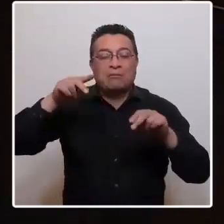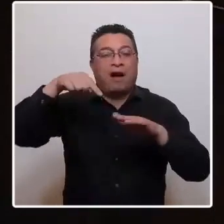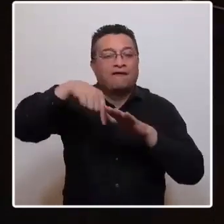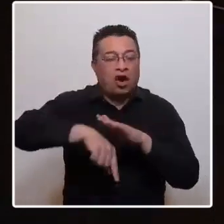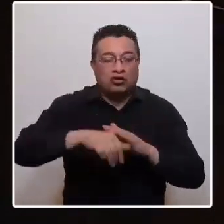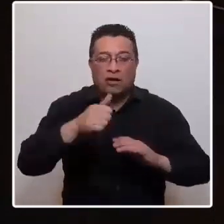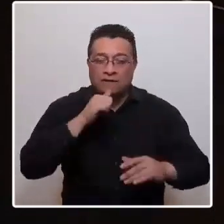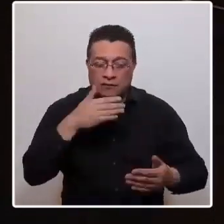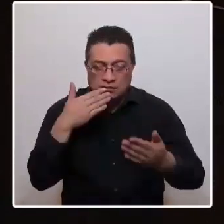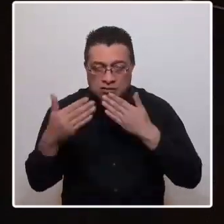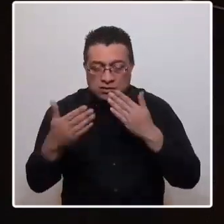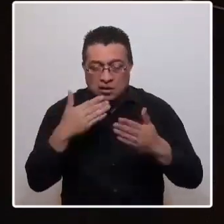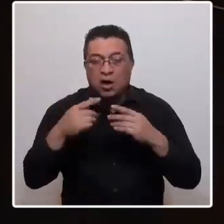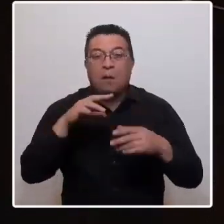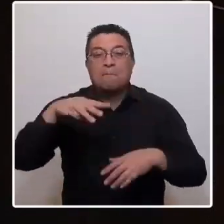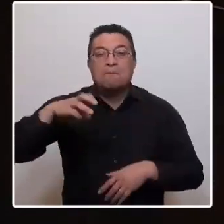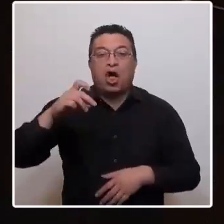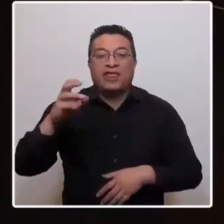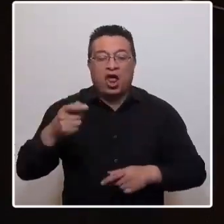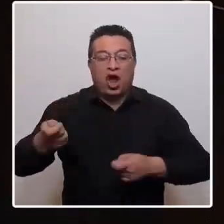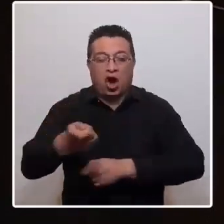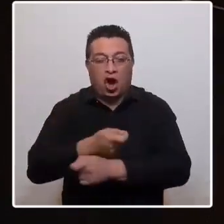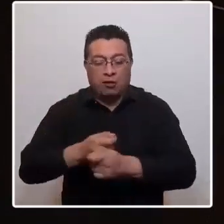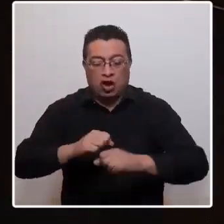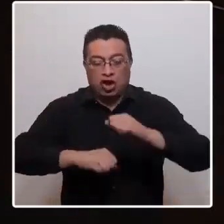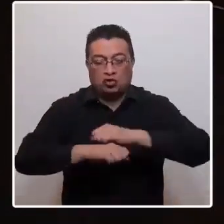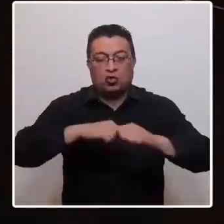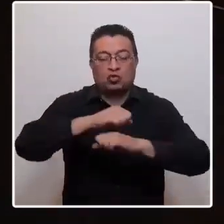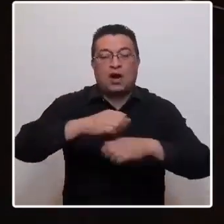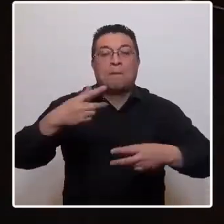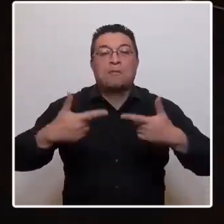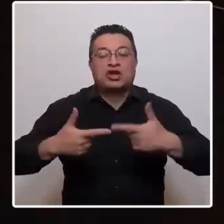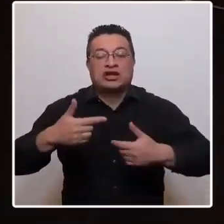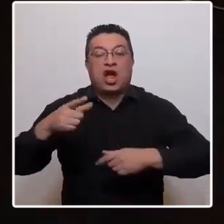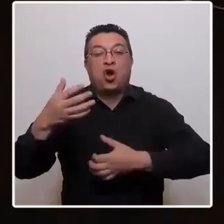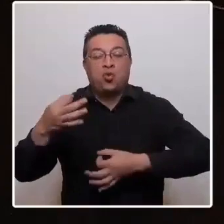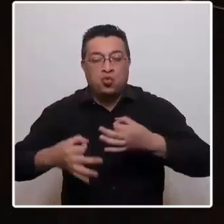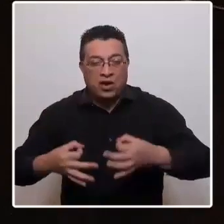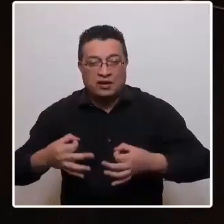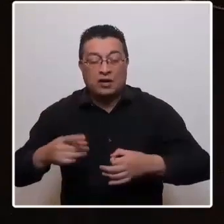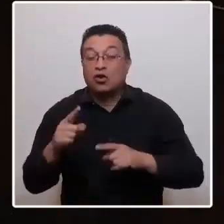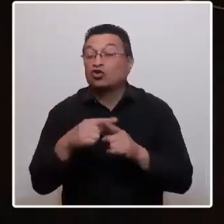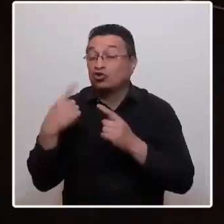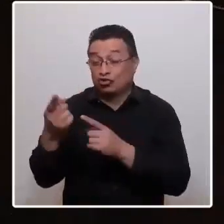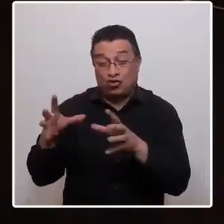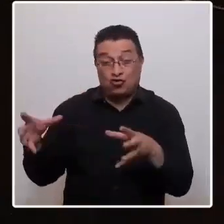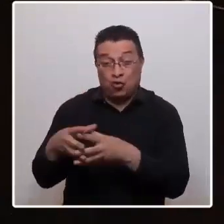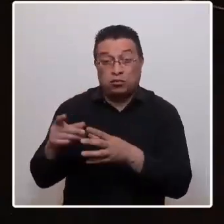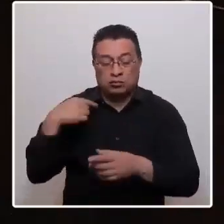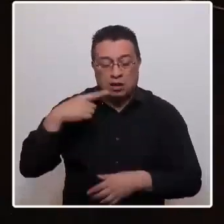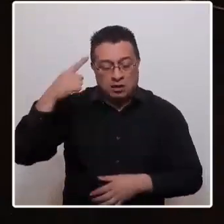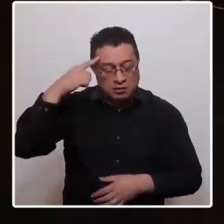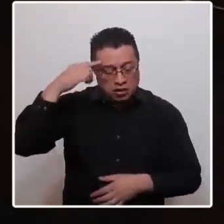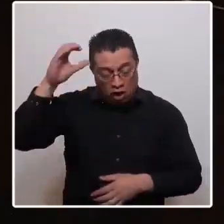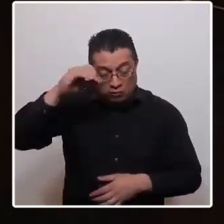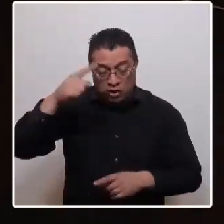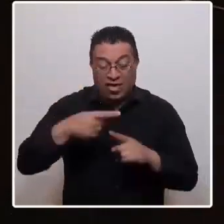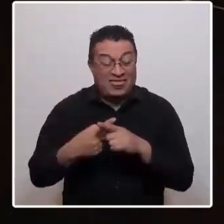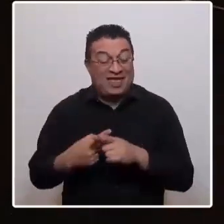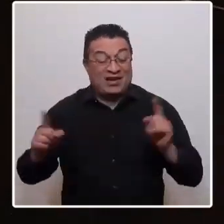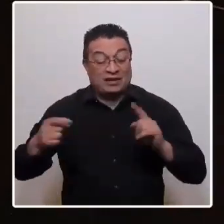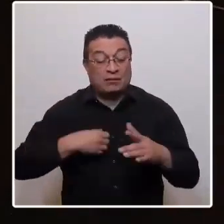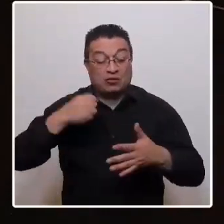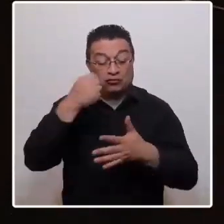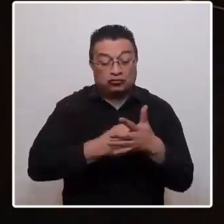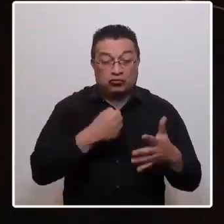carácter del modelo económico chileno y su estructura política y jurídica. A la inversa de estos sectores, y con concepciones radicalmente opuestas, la lucha por el